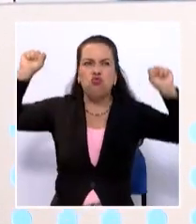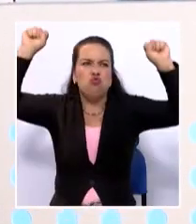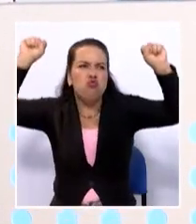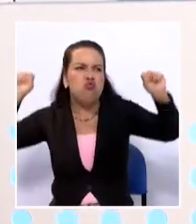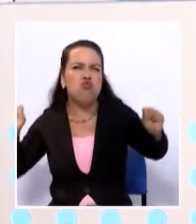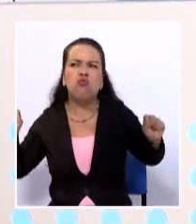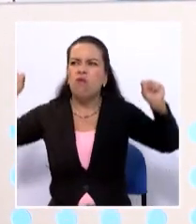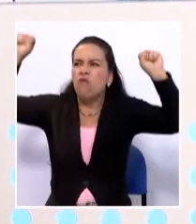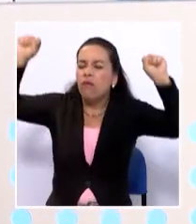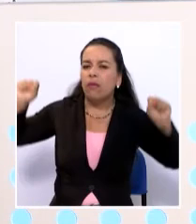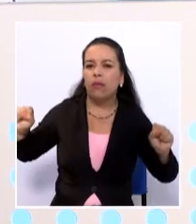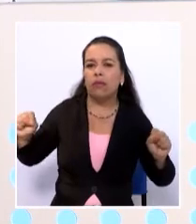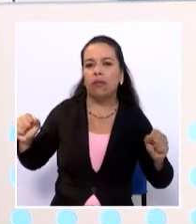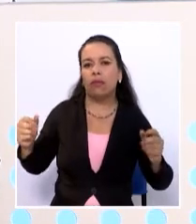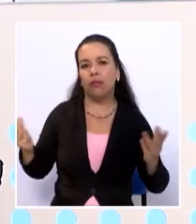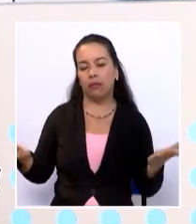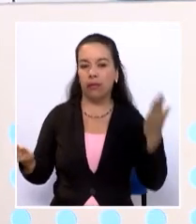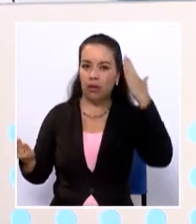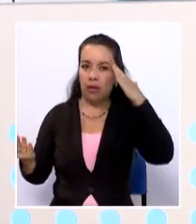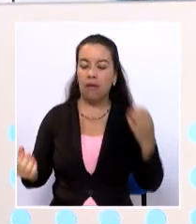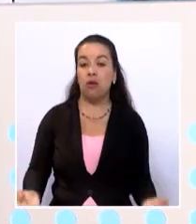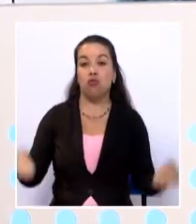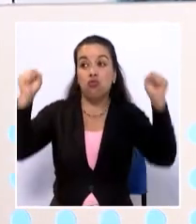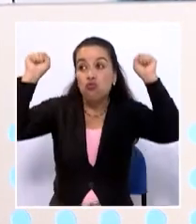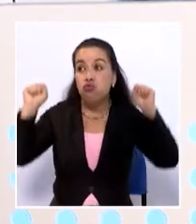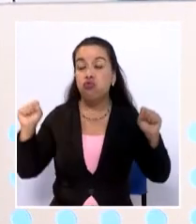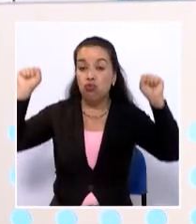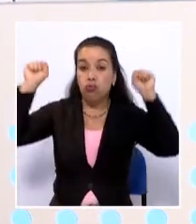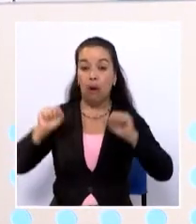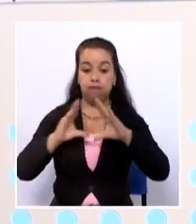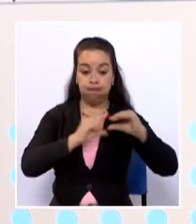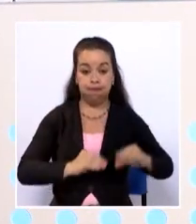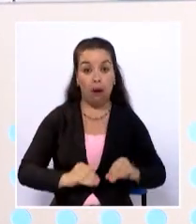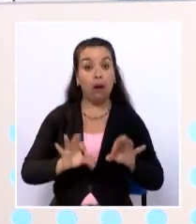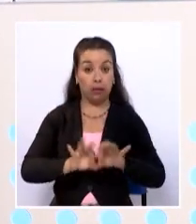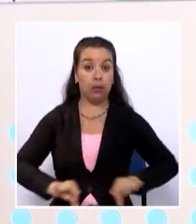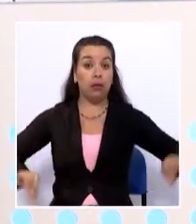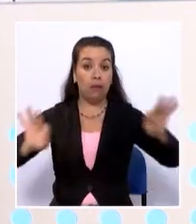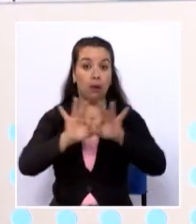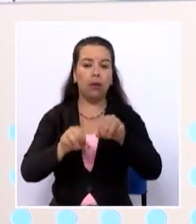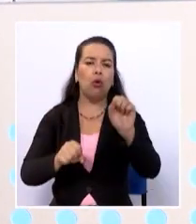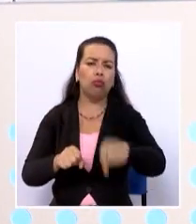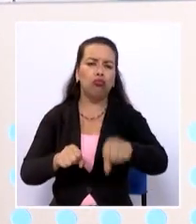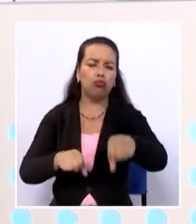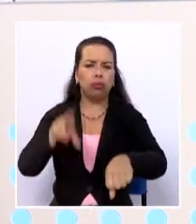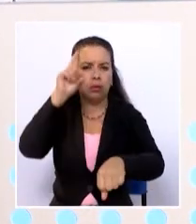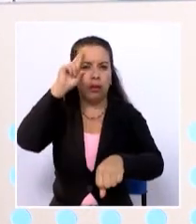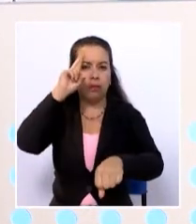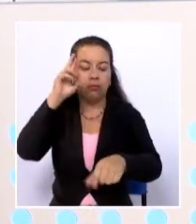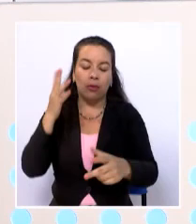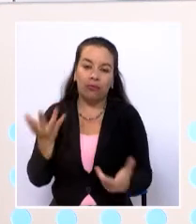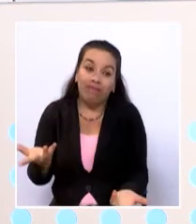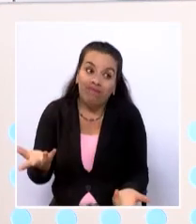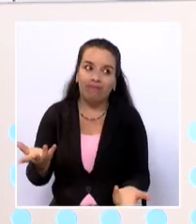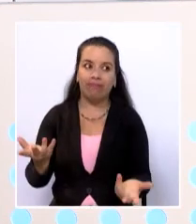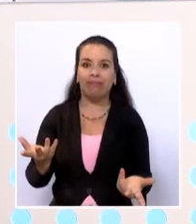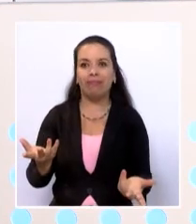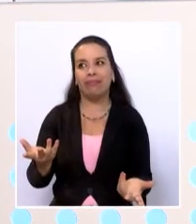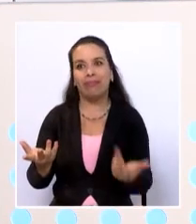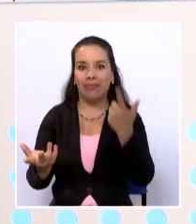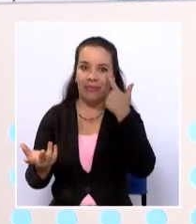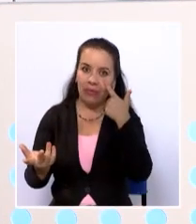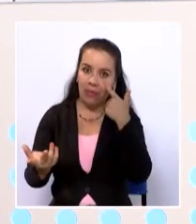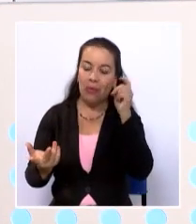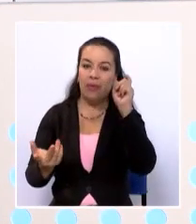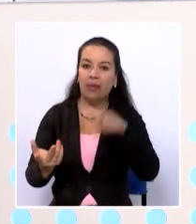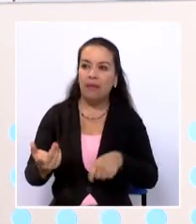fortalecer y efectivamente sabemos que el fortalecimiento muscular es una parte importante pero hay que rastrear y darnos cuenta exactamente qué